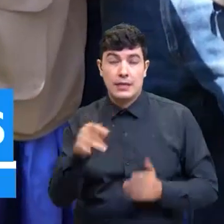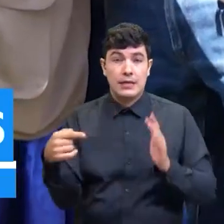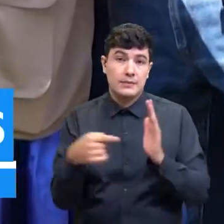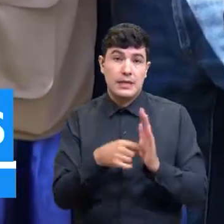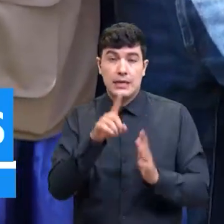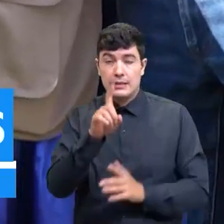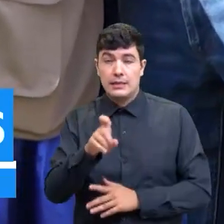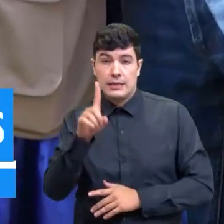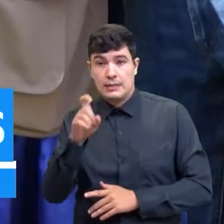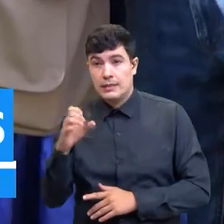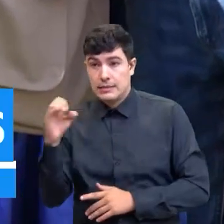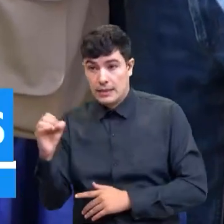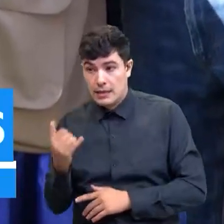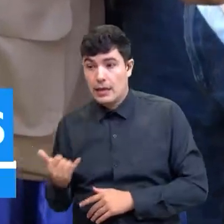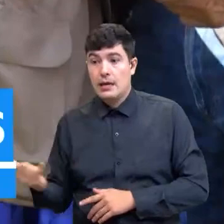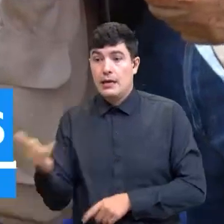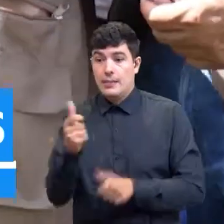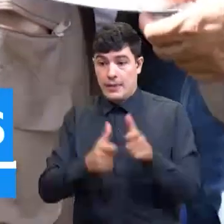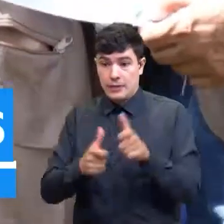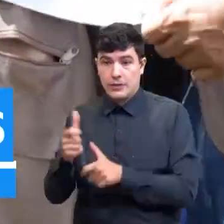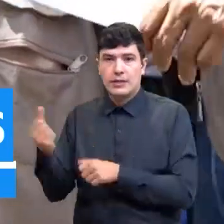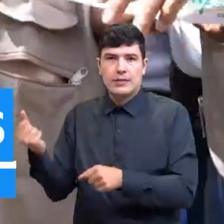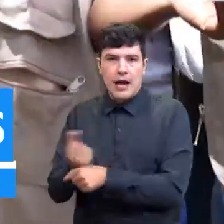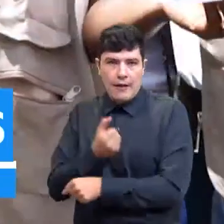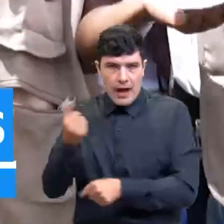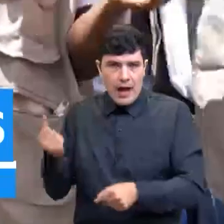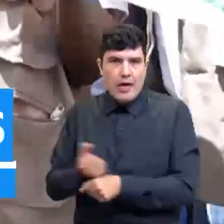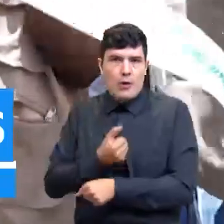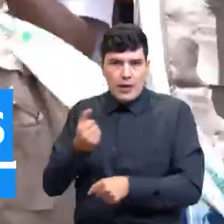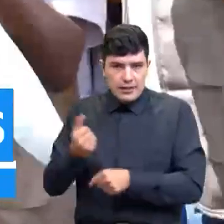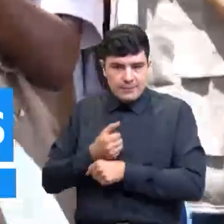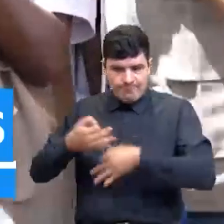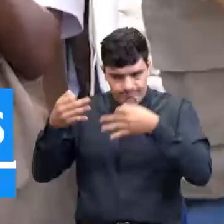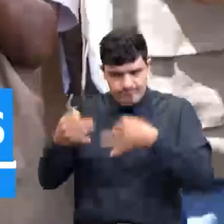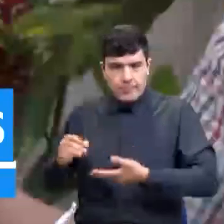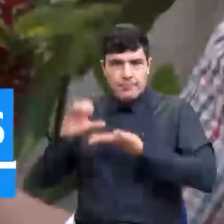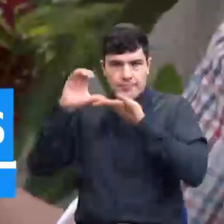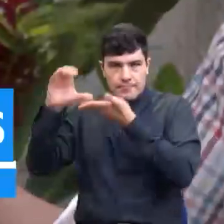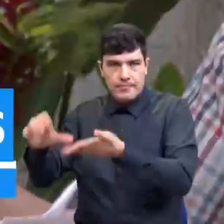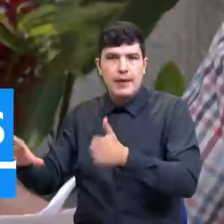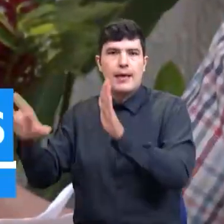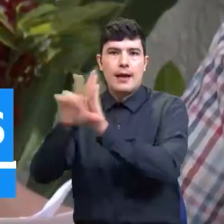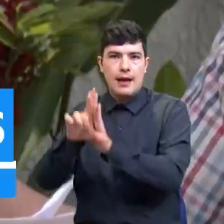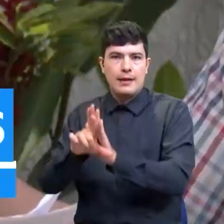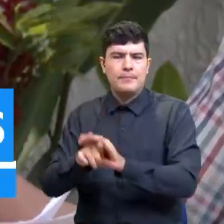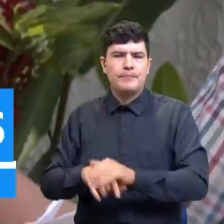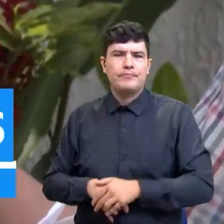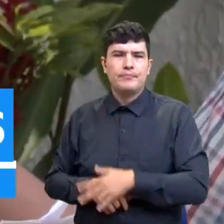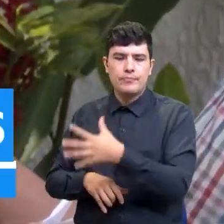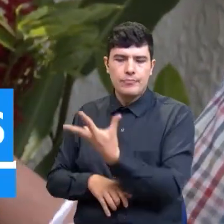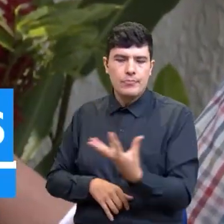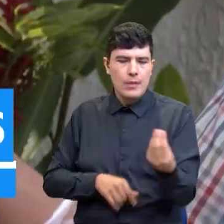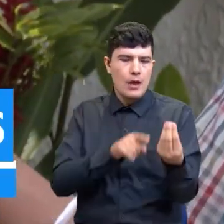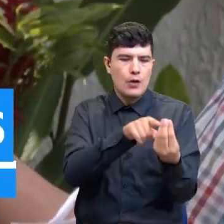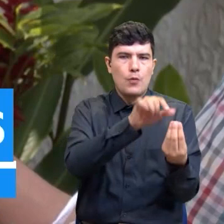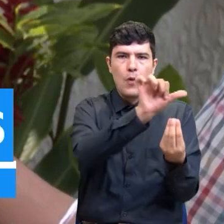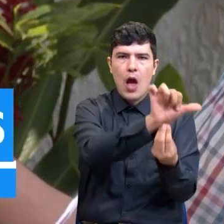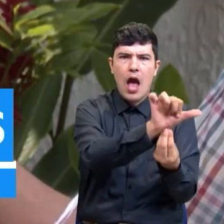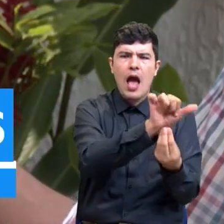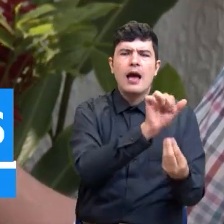453.660 son trabajadores asalariados Qué encontramos en la categoría 348.7